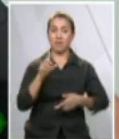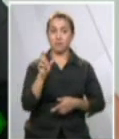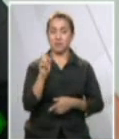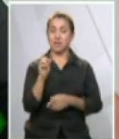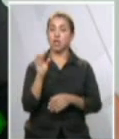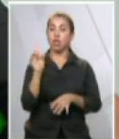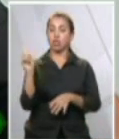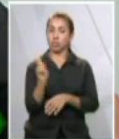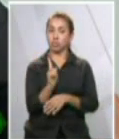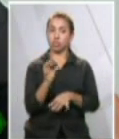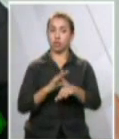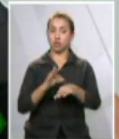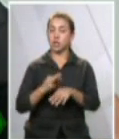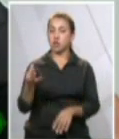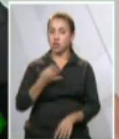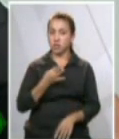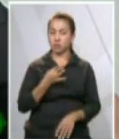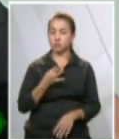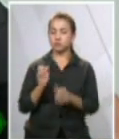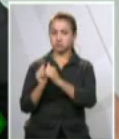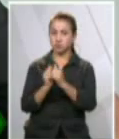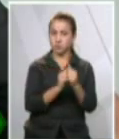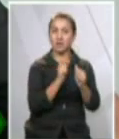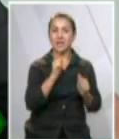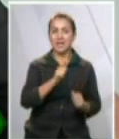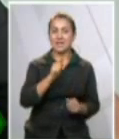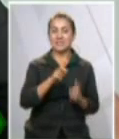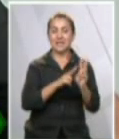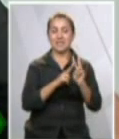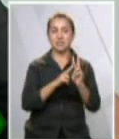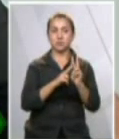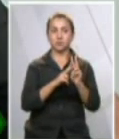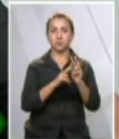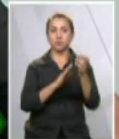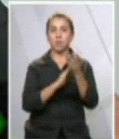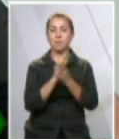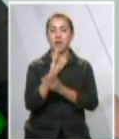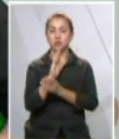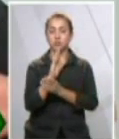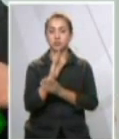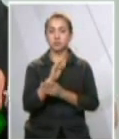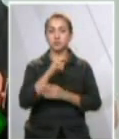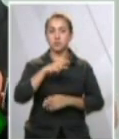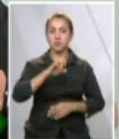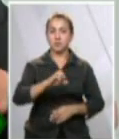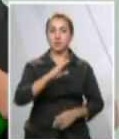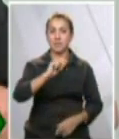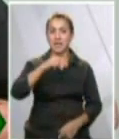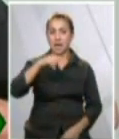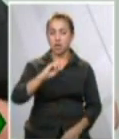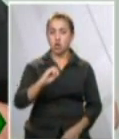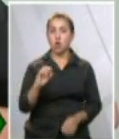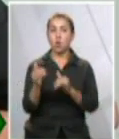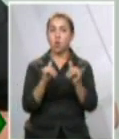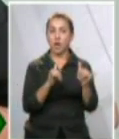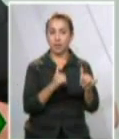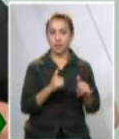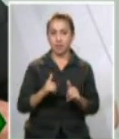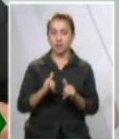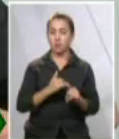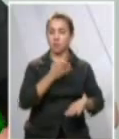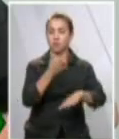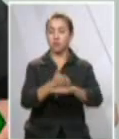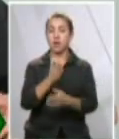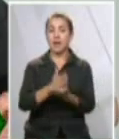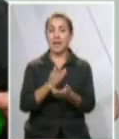doctora, porque llegó con una... Él se había hecho una mano de mecano, una mano, los mecanos, los juguetes, ¿sí? Y llegó a nuestra